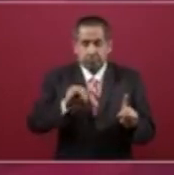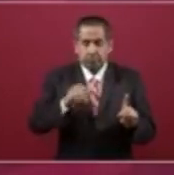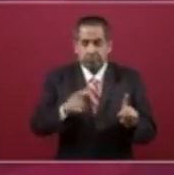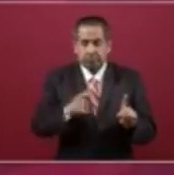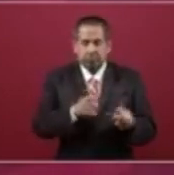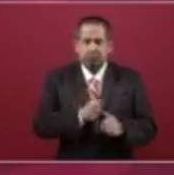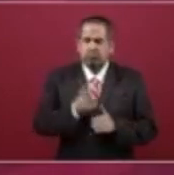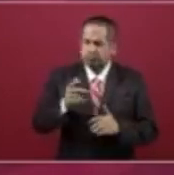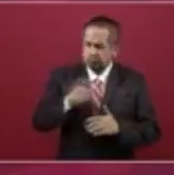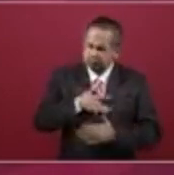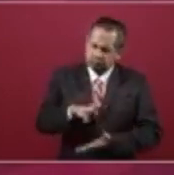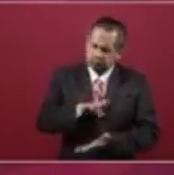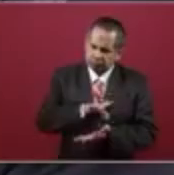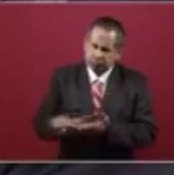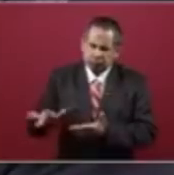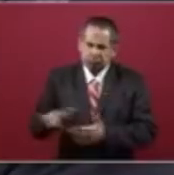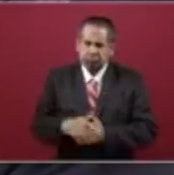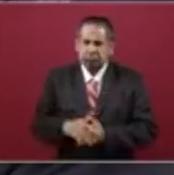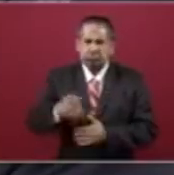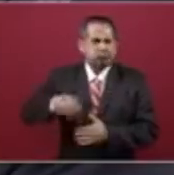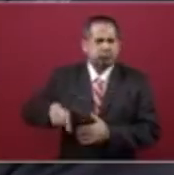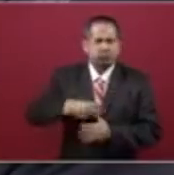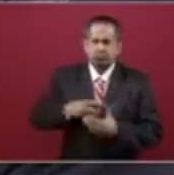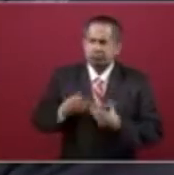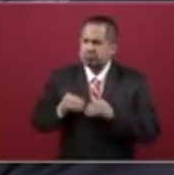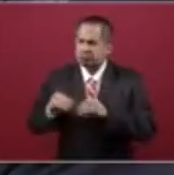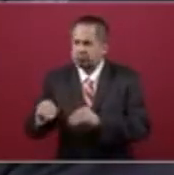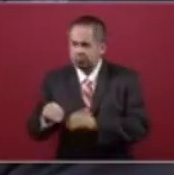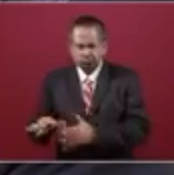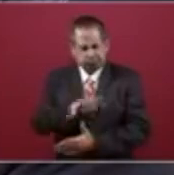expresó su apoyo a nuestro movimiento.